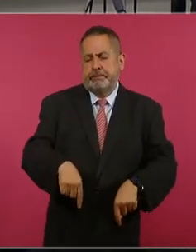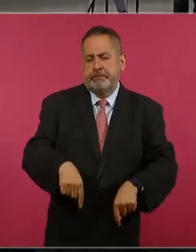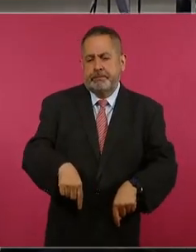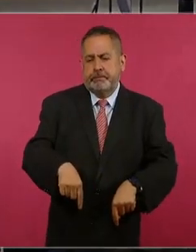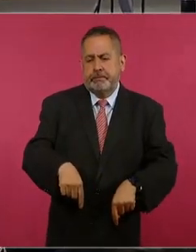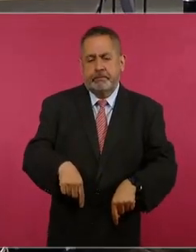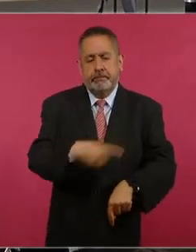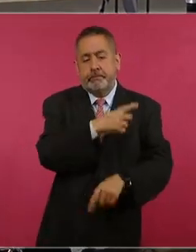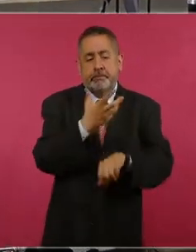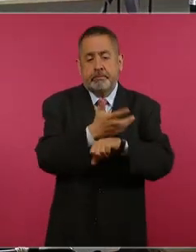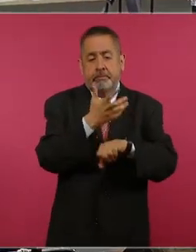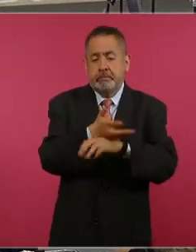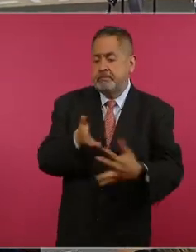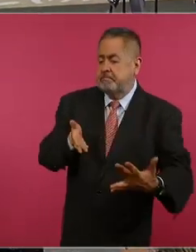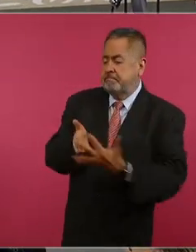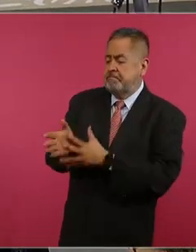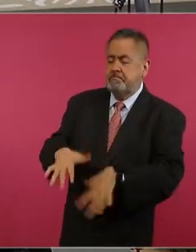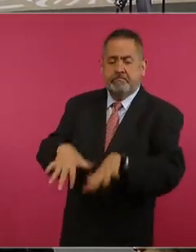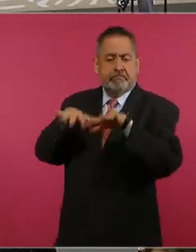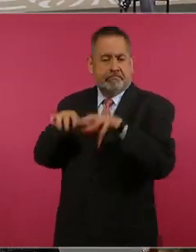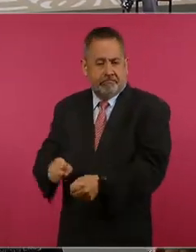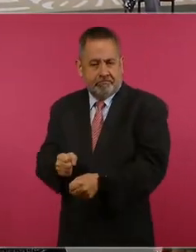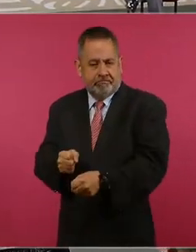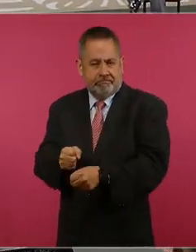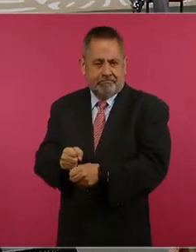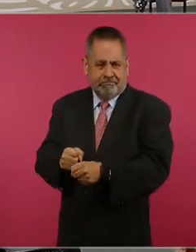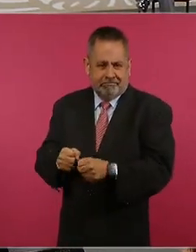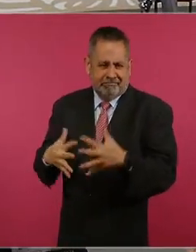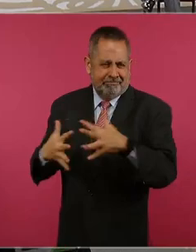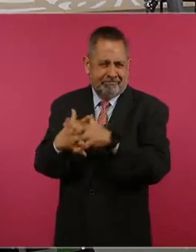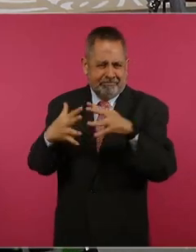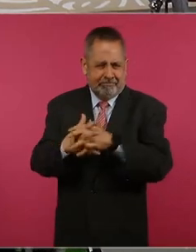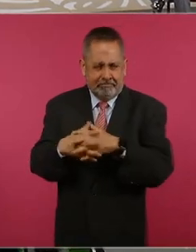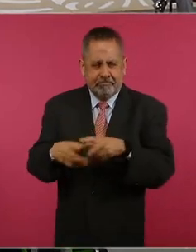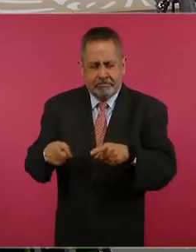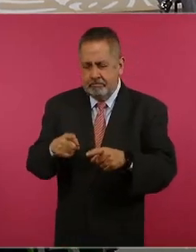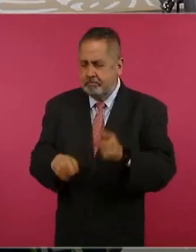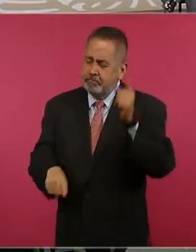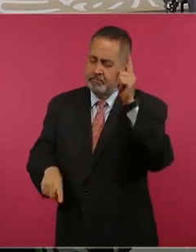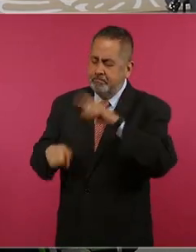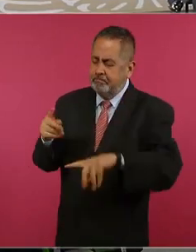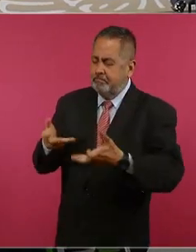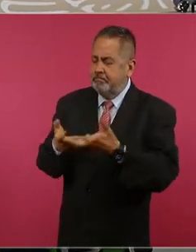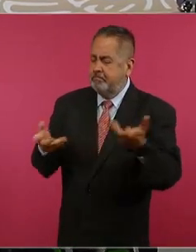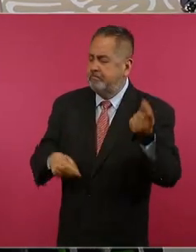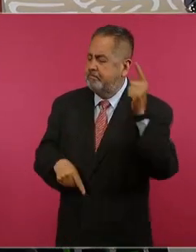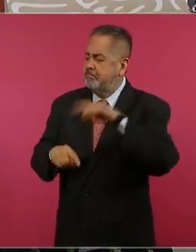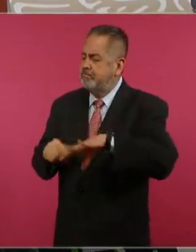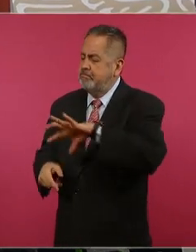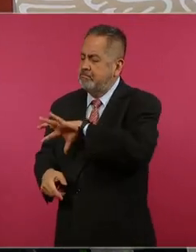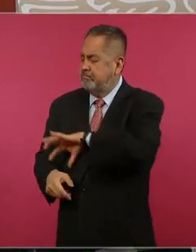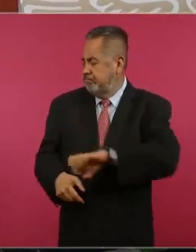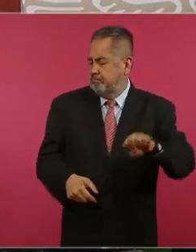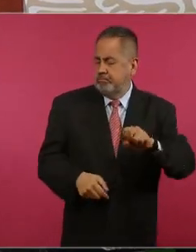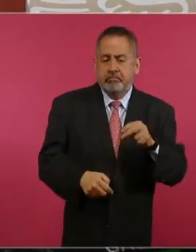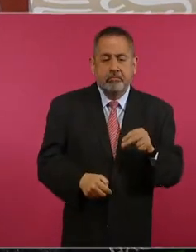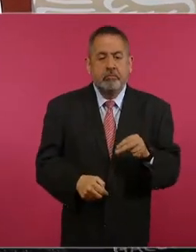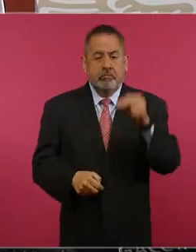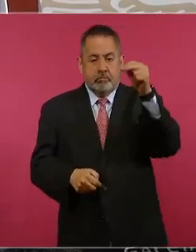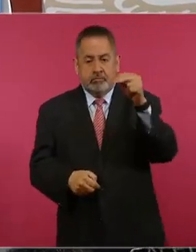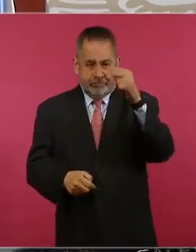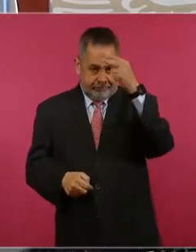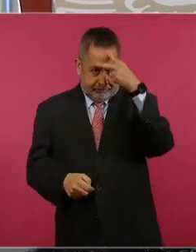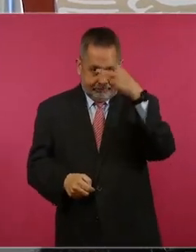la invasión estadounidense, cuando el gran zarpazo, cuando nos quitan más